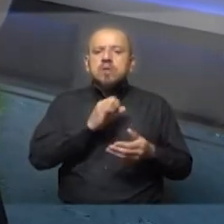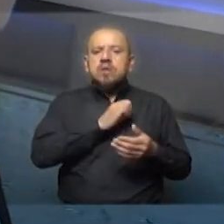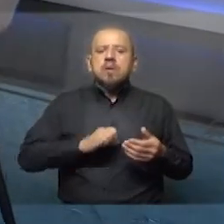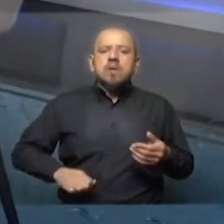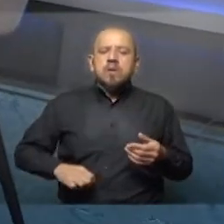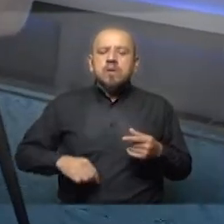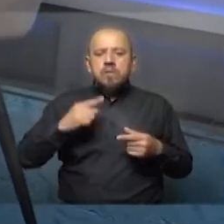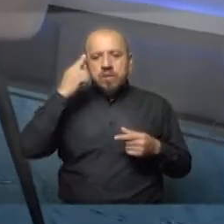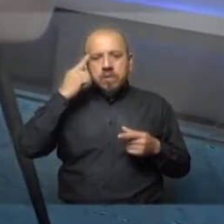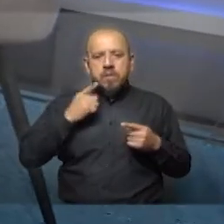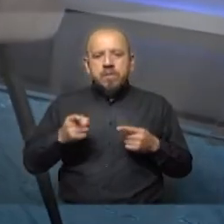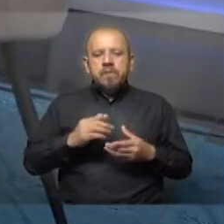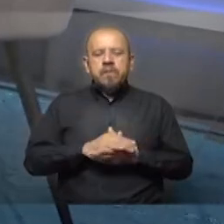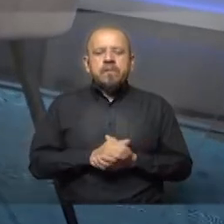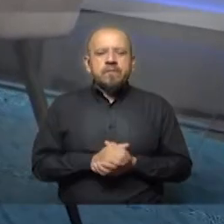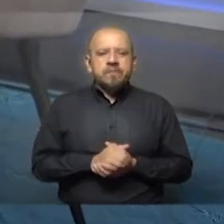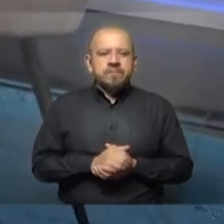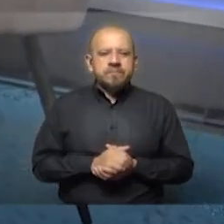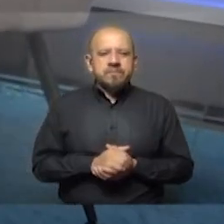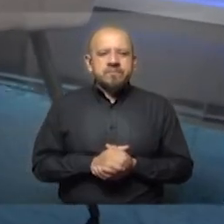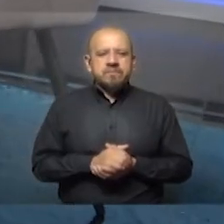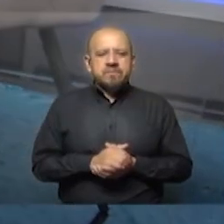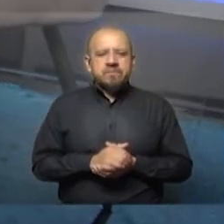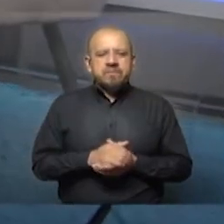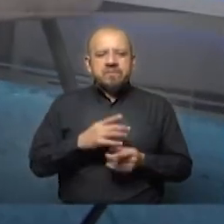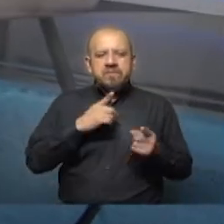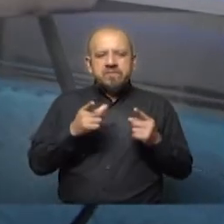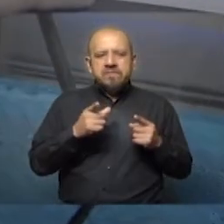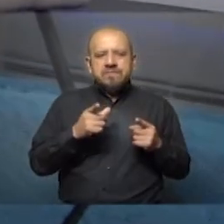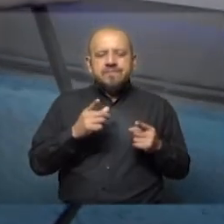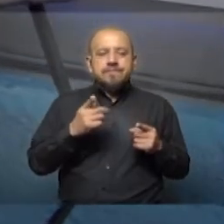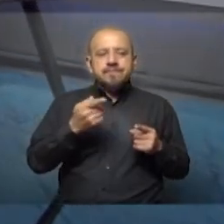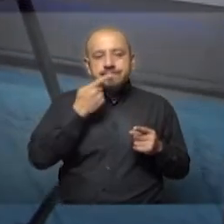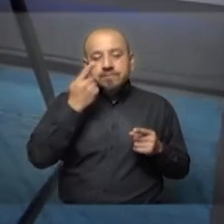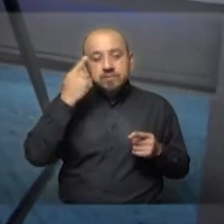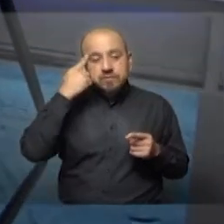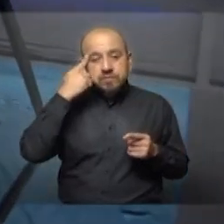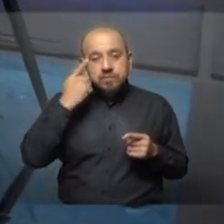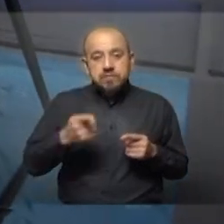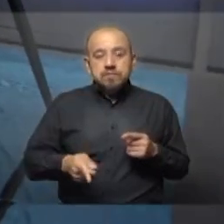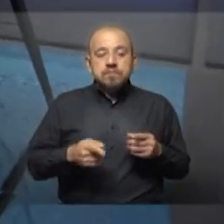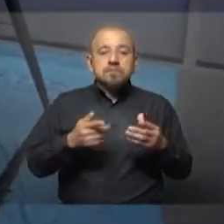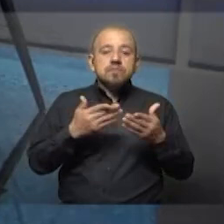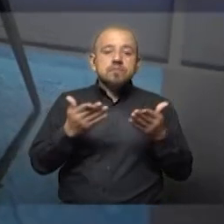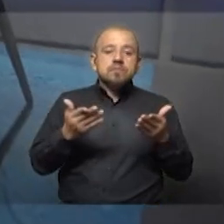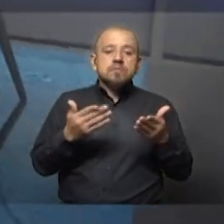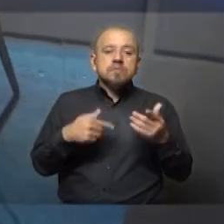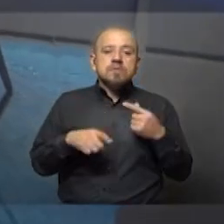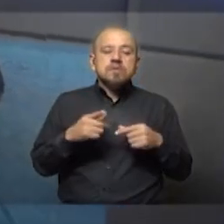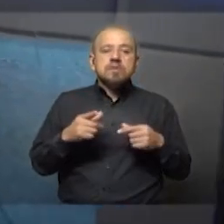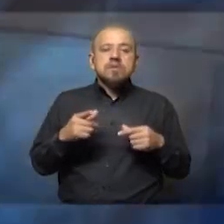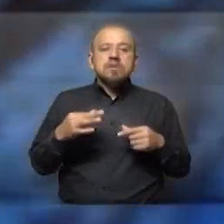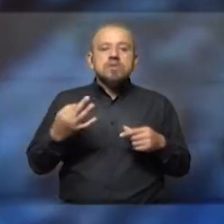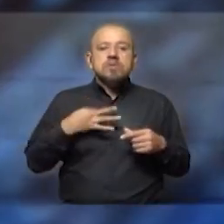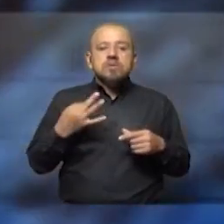mirando eso digamos Bueno ahí ahí digamos creo que lo que lo que es interesante es pensar que si bien en la última década